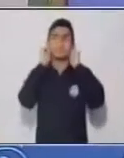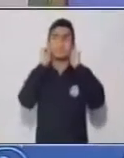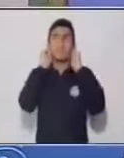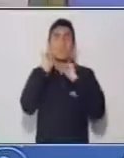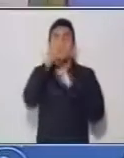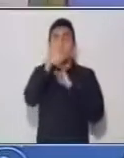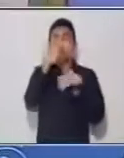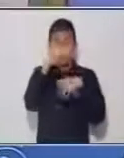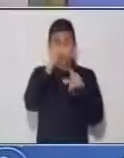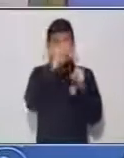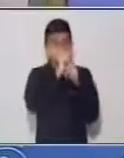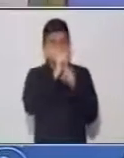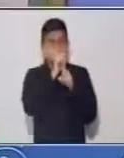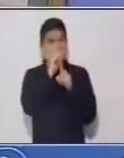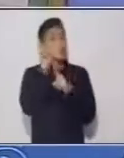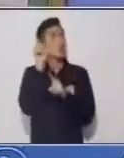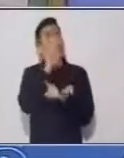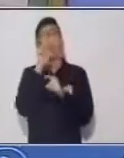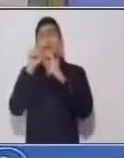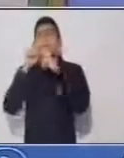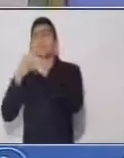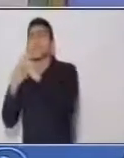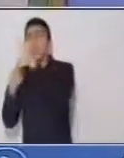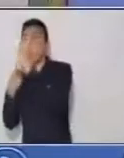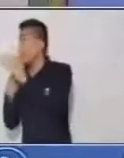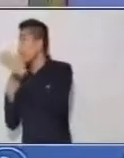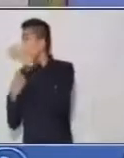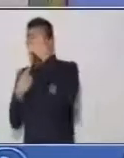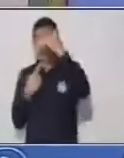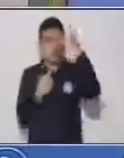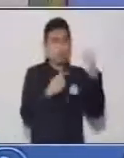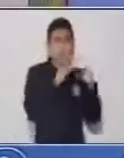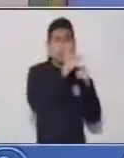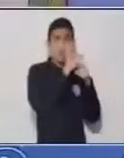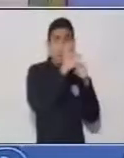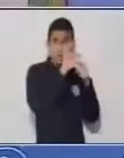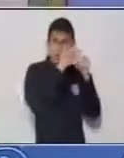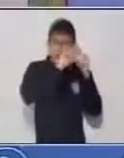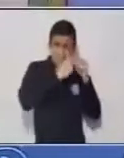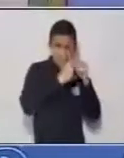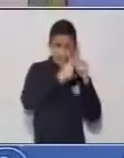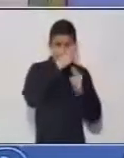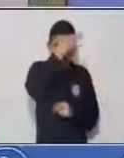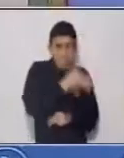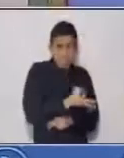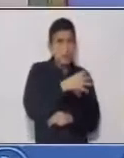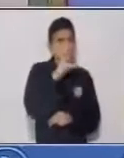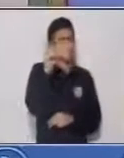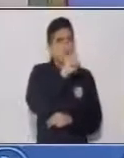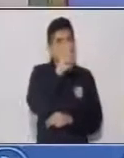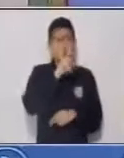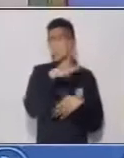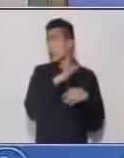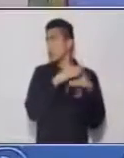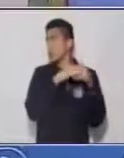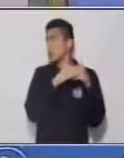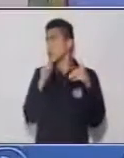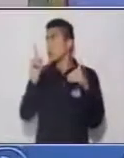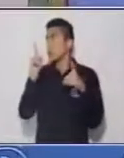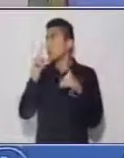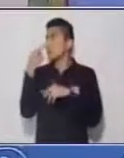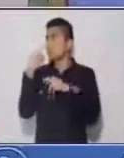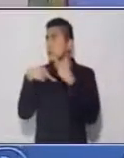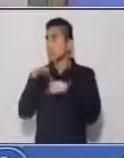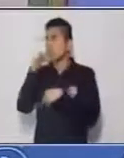Si te das cuenta, no regresamos exactamente a la función original. No regresamos a la